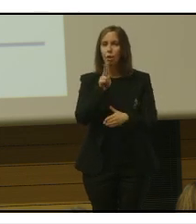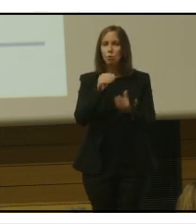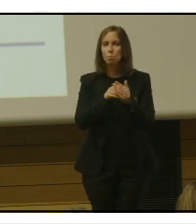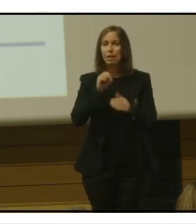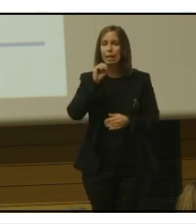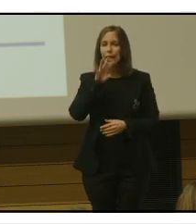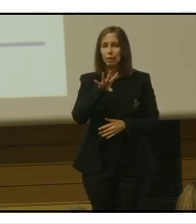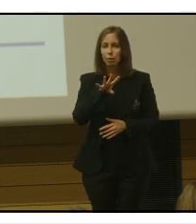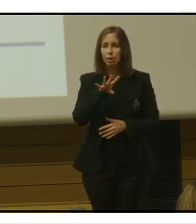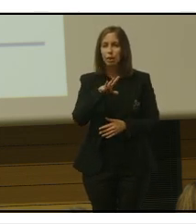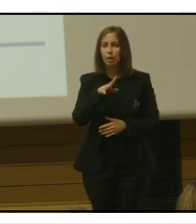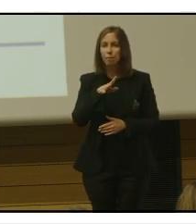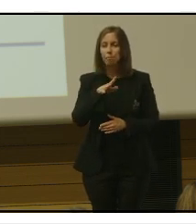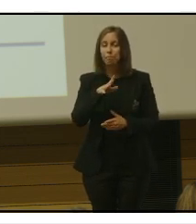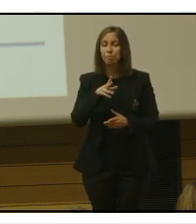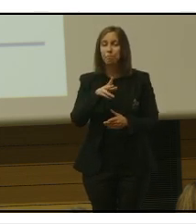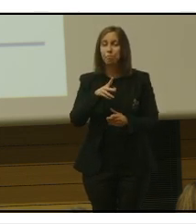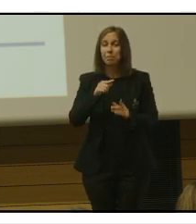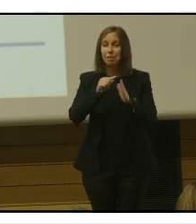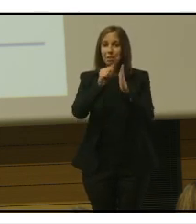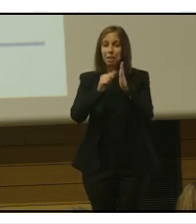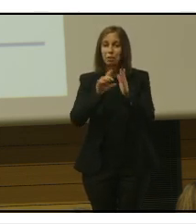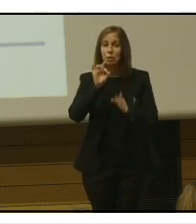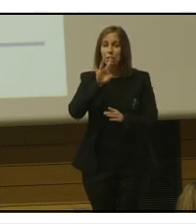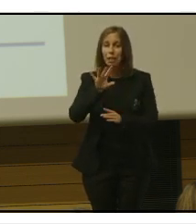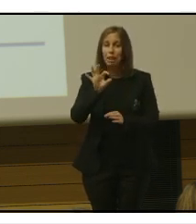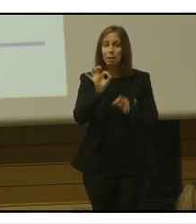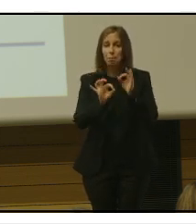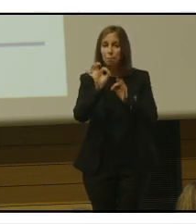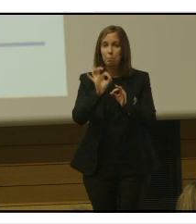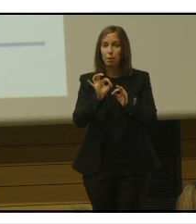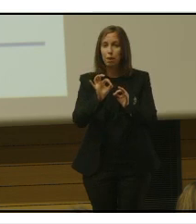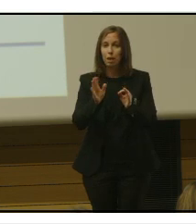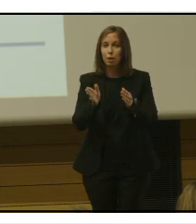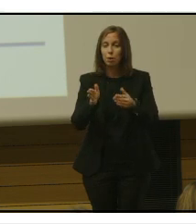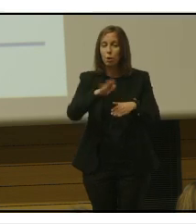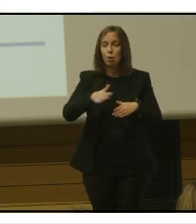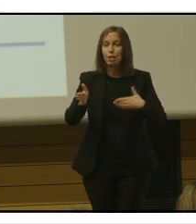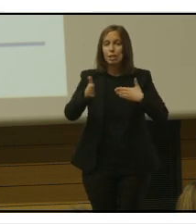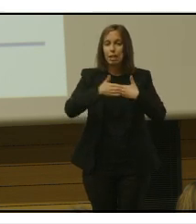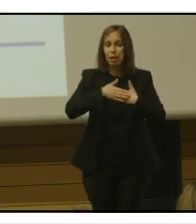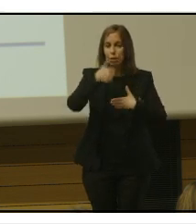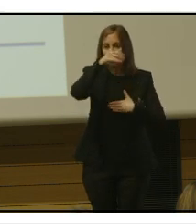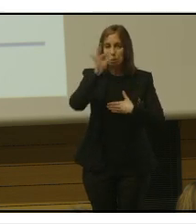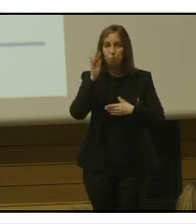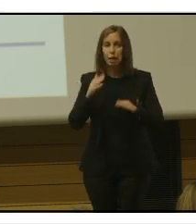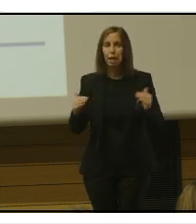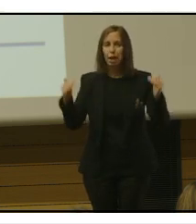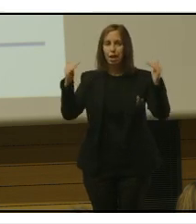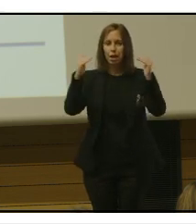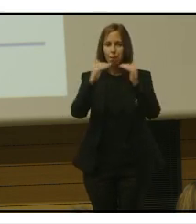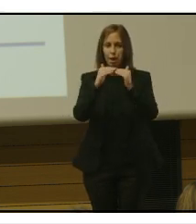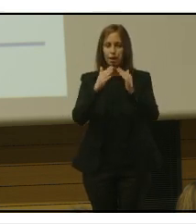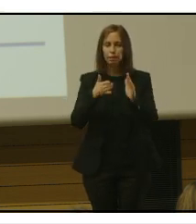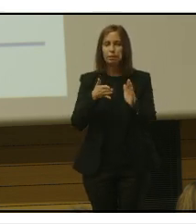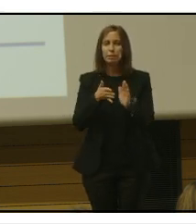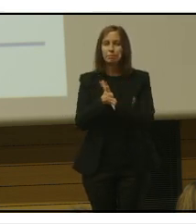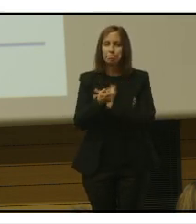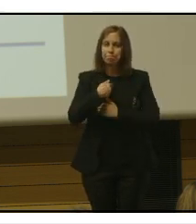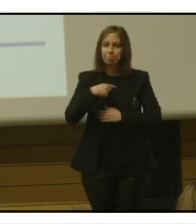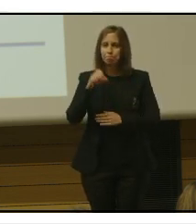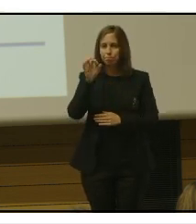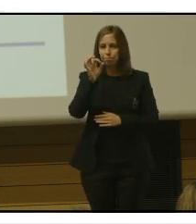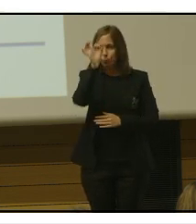nos encontramos con prevalencias del 15% en lugares cerrados, iguales en hombres que en mujeres. Bueno, a mi parecer, a mí me siguen pareciendo